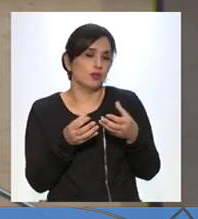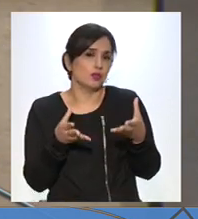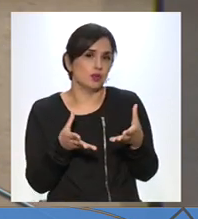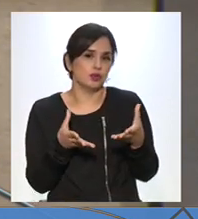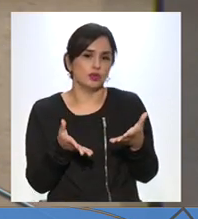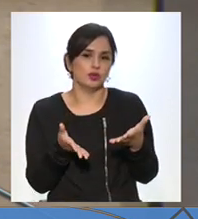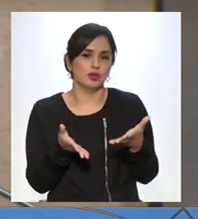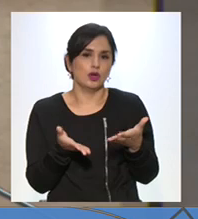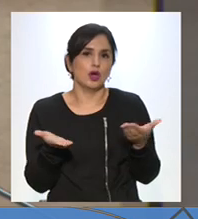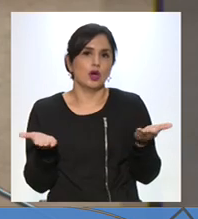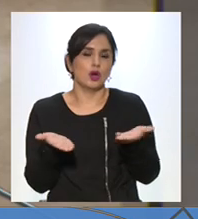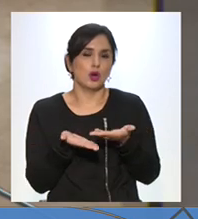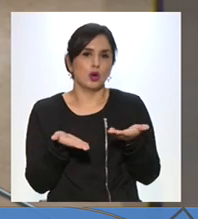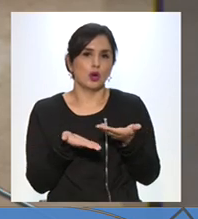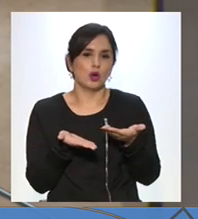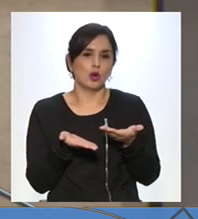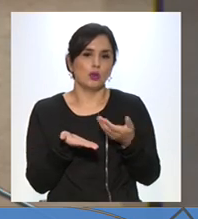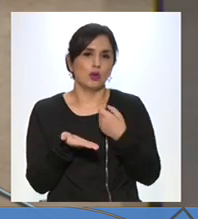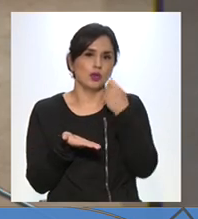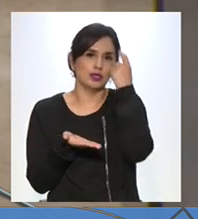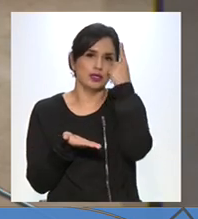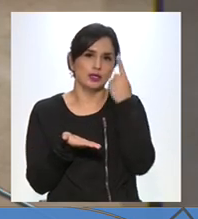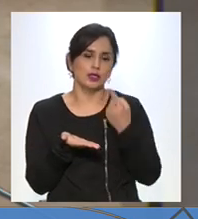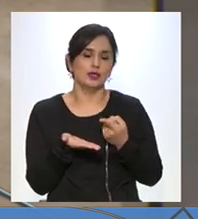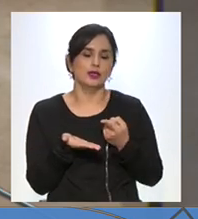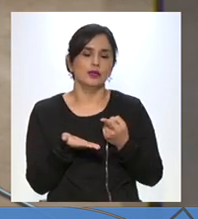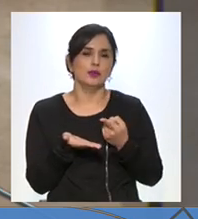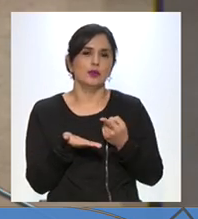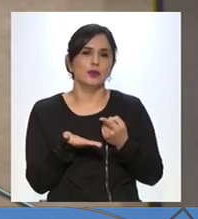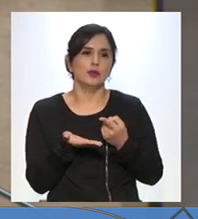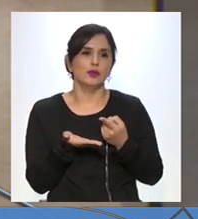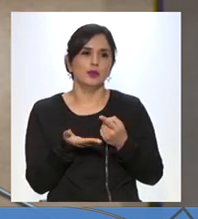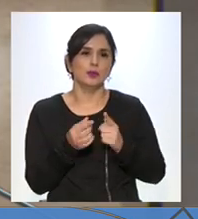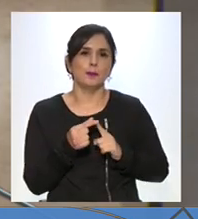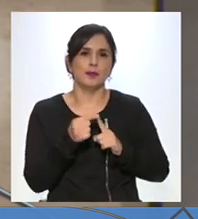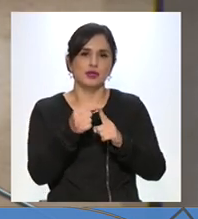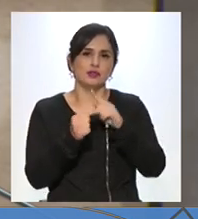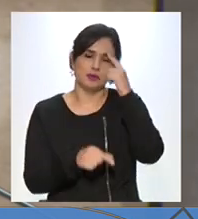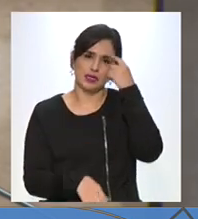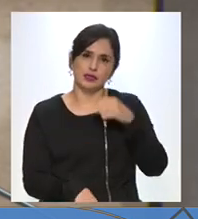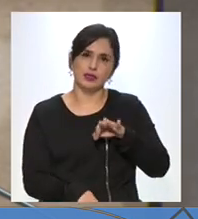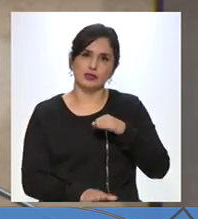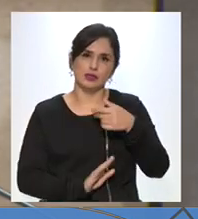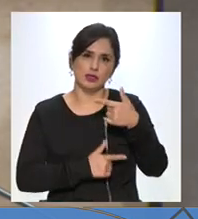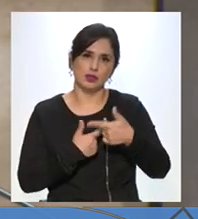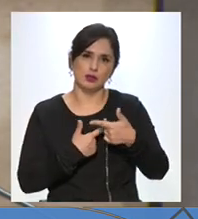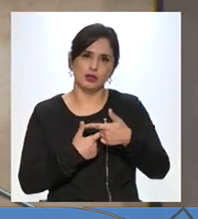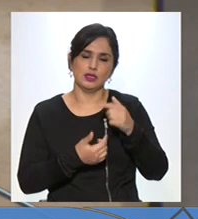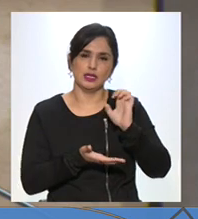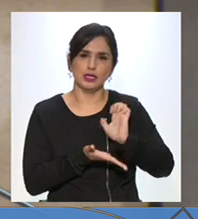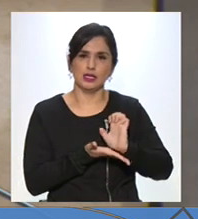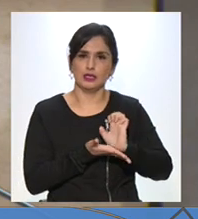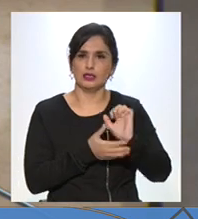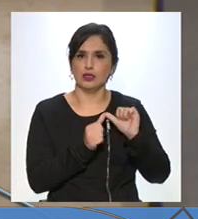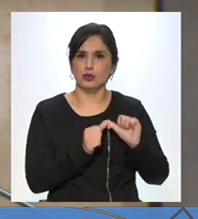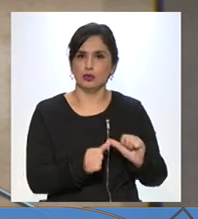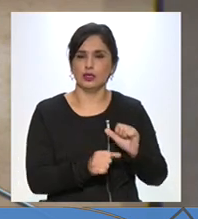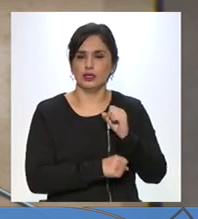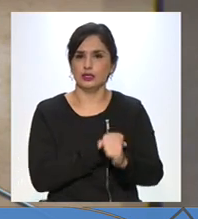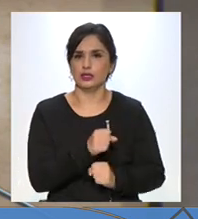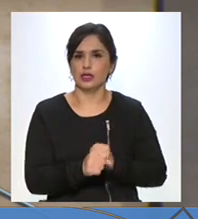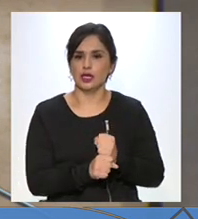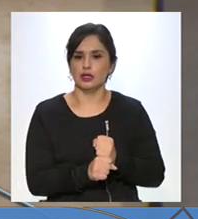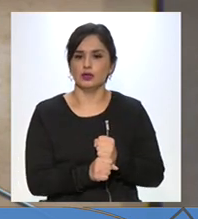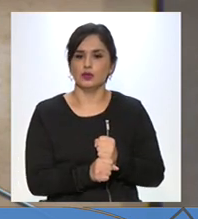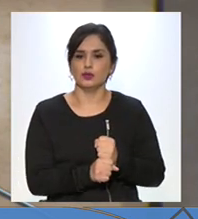de cómo entendamos lo que ha sido las principales decisiones de política fiscal durante este año en particular, ¿no? Como